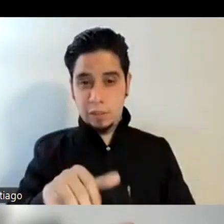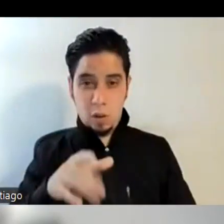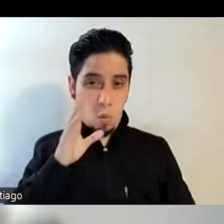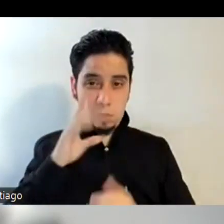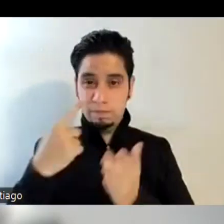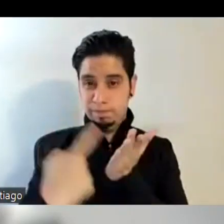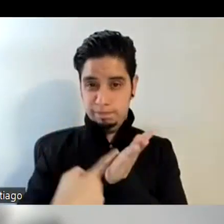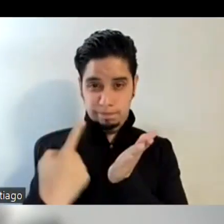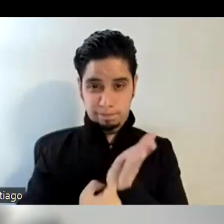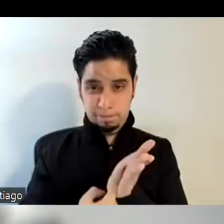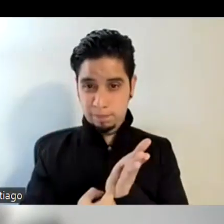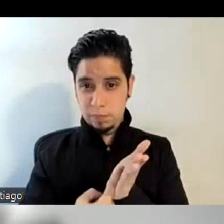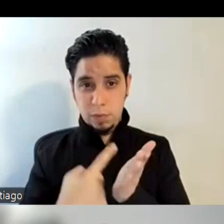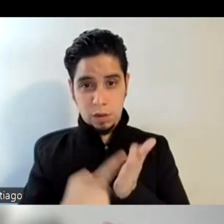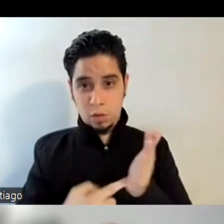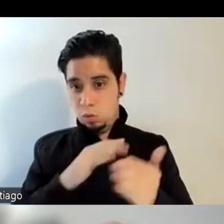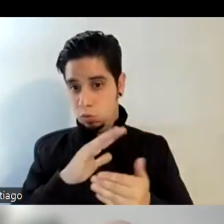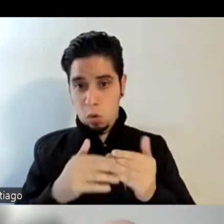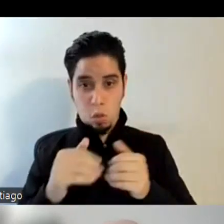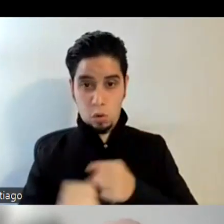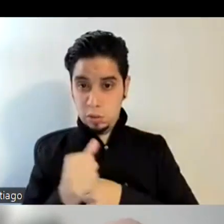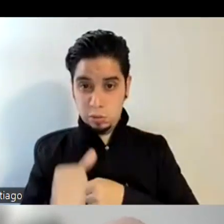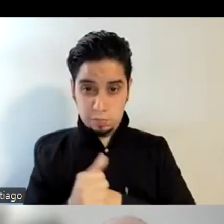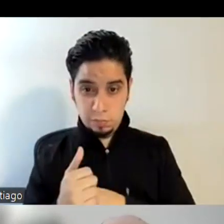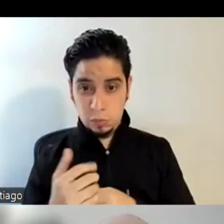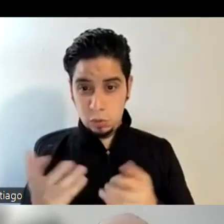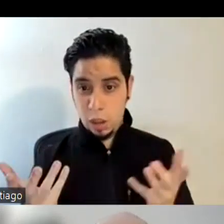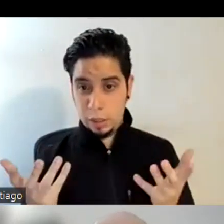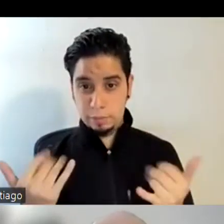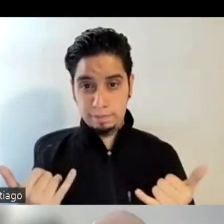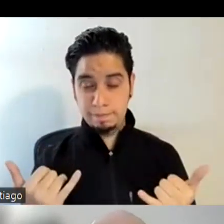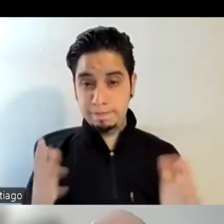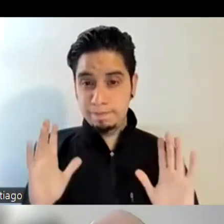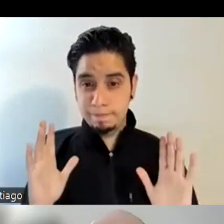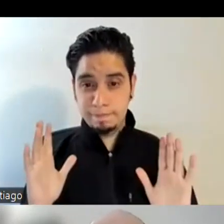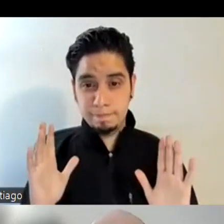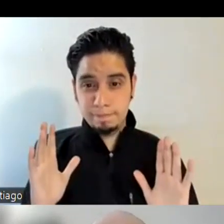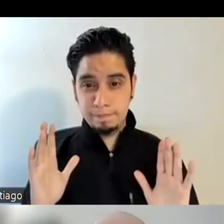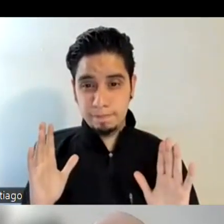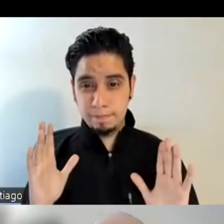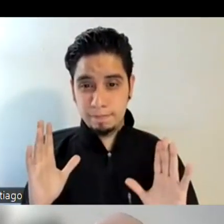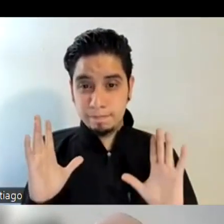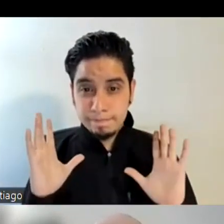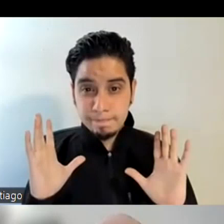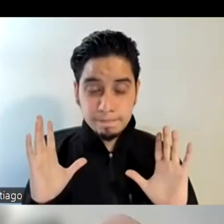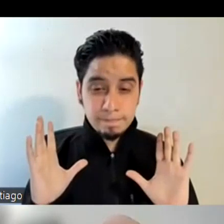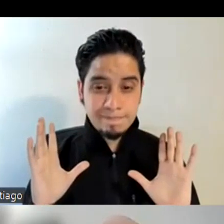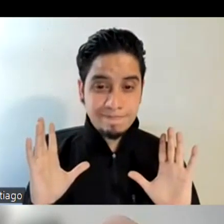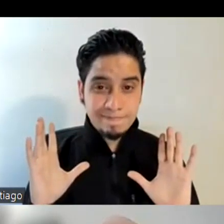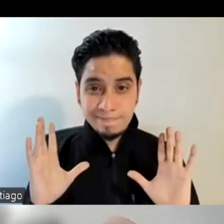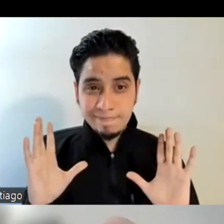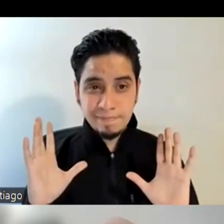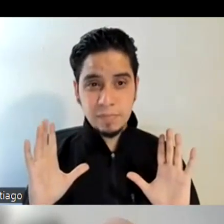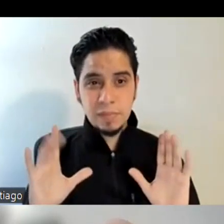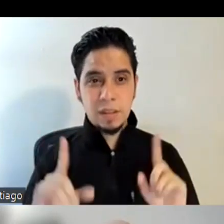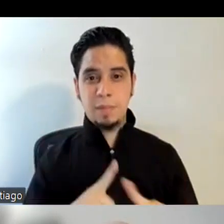Que son todo un riesgo, son todo un riesgo y yo estoy aquí, que nadie, o sea, yo digo, Dios mío, yo estoy aquí. Pero la vida